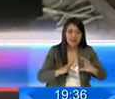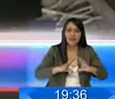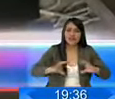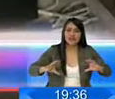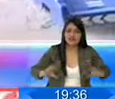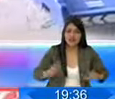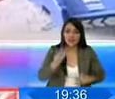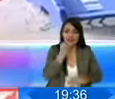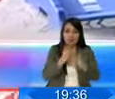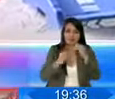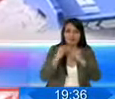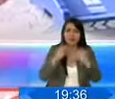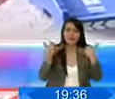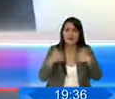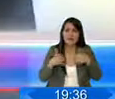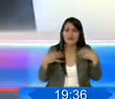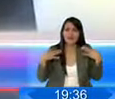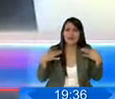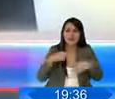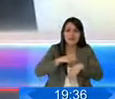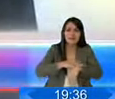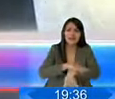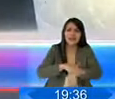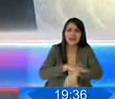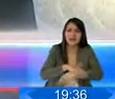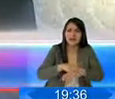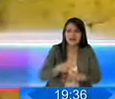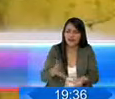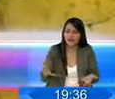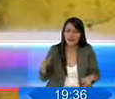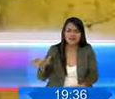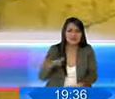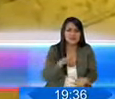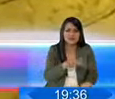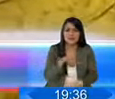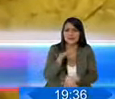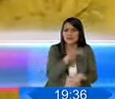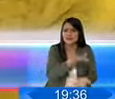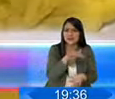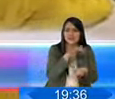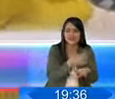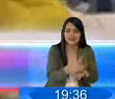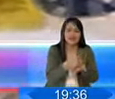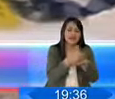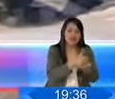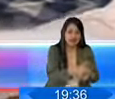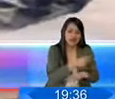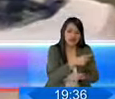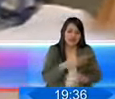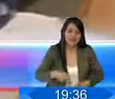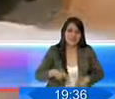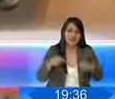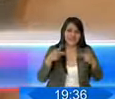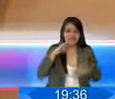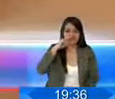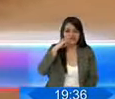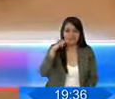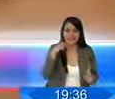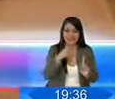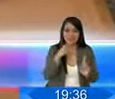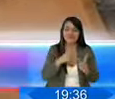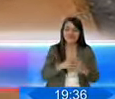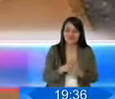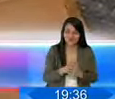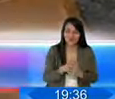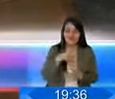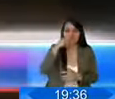víveres, pañales, juguetes, ropa, cremas y algunos artículos que de alguna manera ayudarán a mejorar la calidad de vida de Michael,